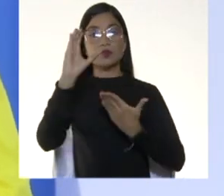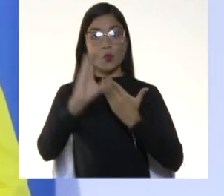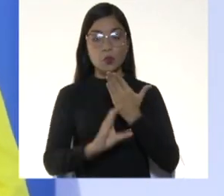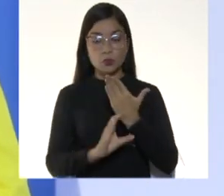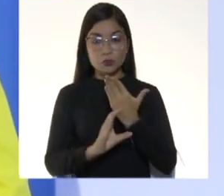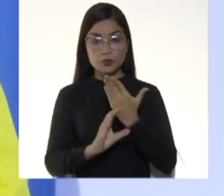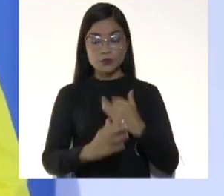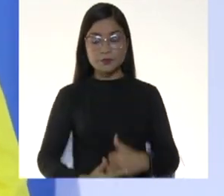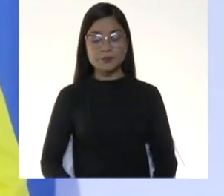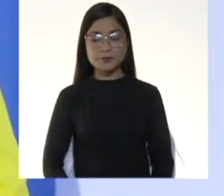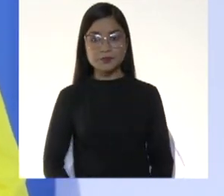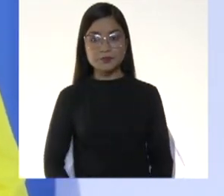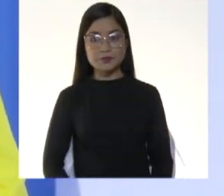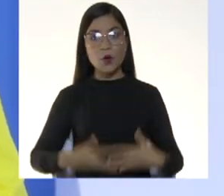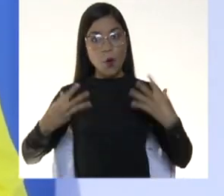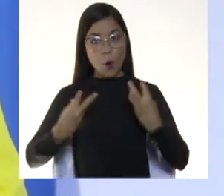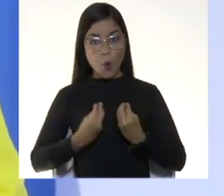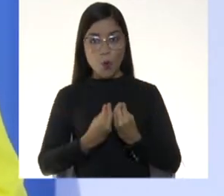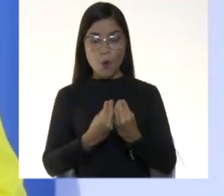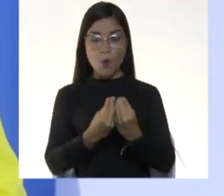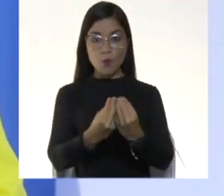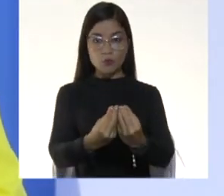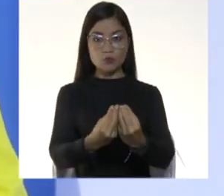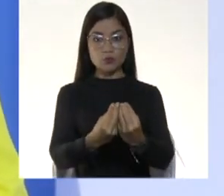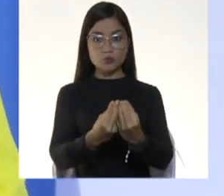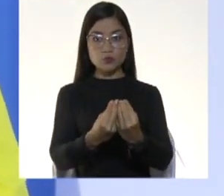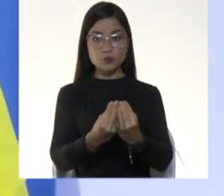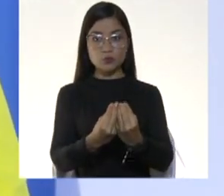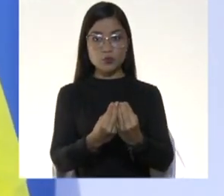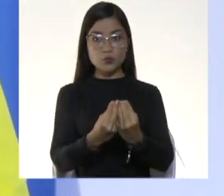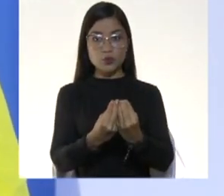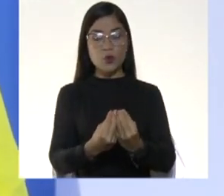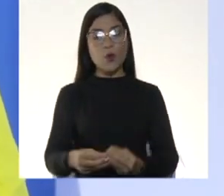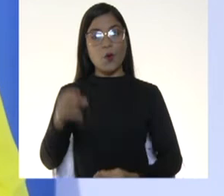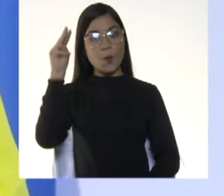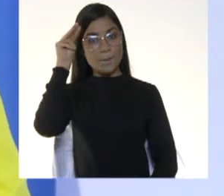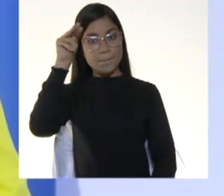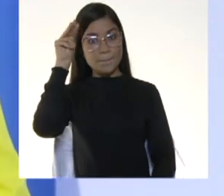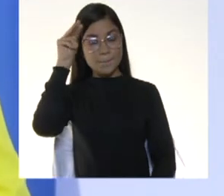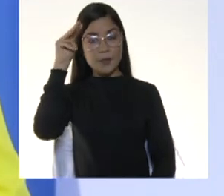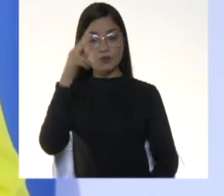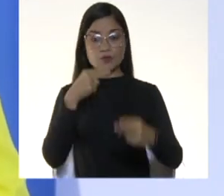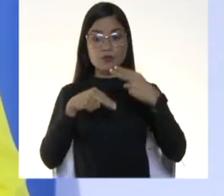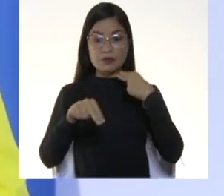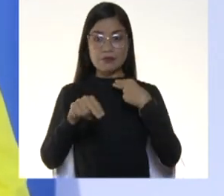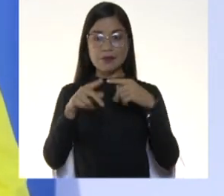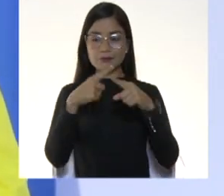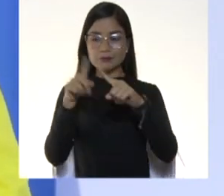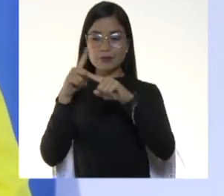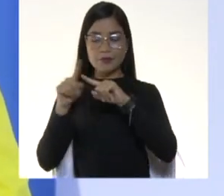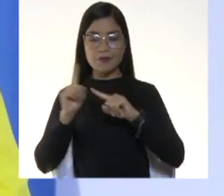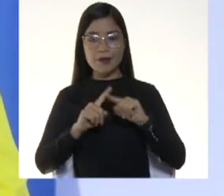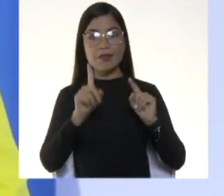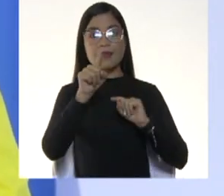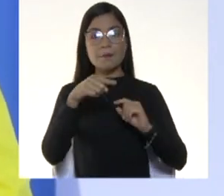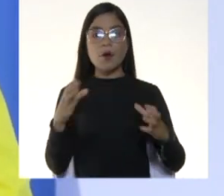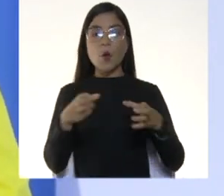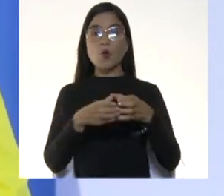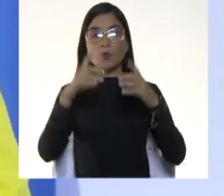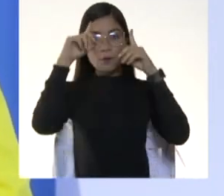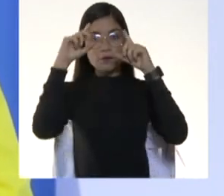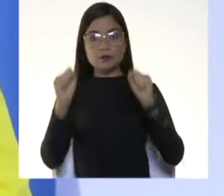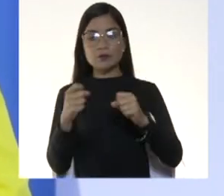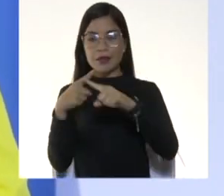la mano, por supuesto, de los docentes de los niveles y, claro está, de los equipos interdisciplinarios de los planteles